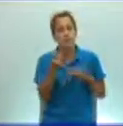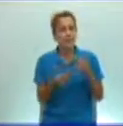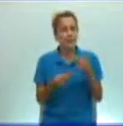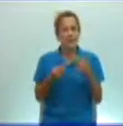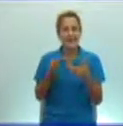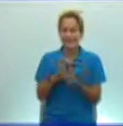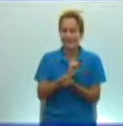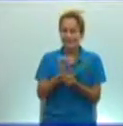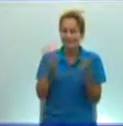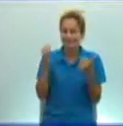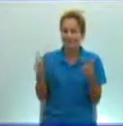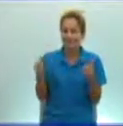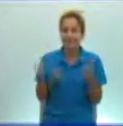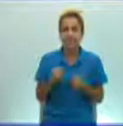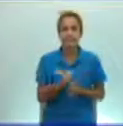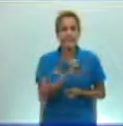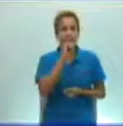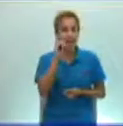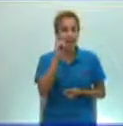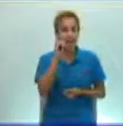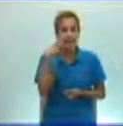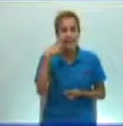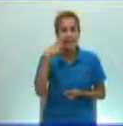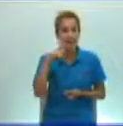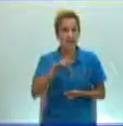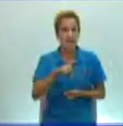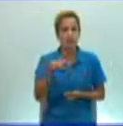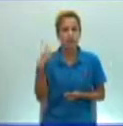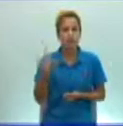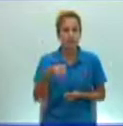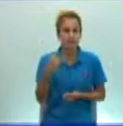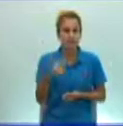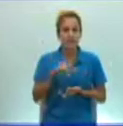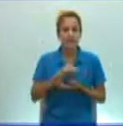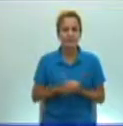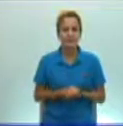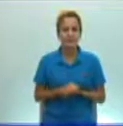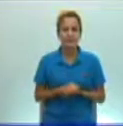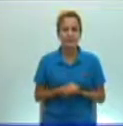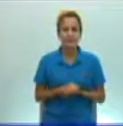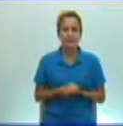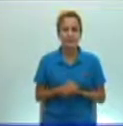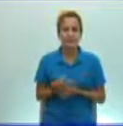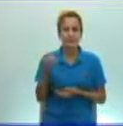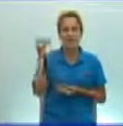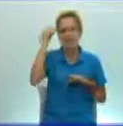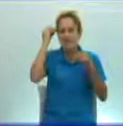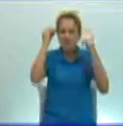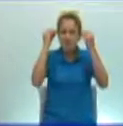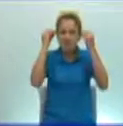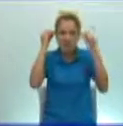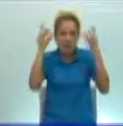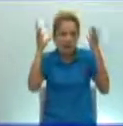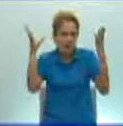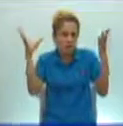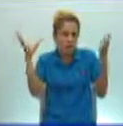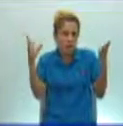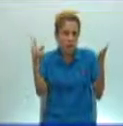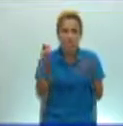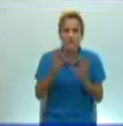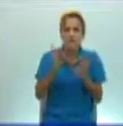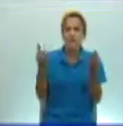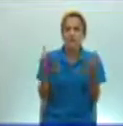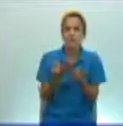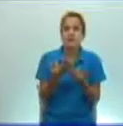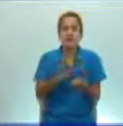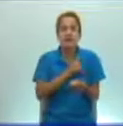éxito la sexta y última actividad. Imagina que un familiar desea